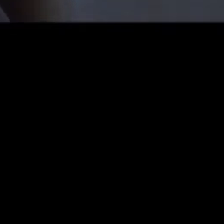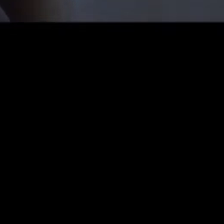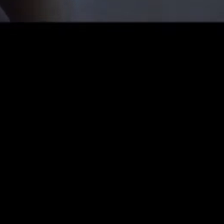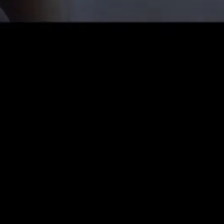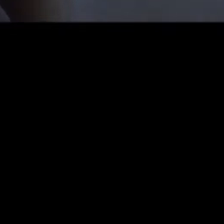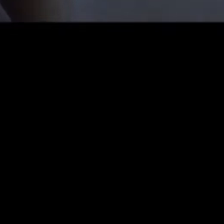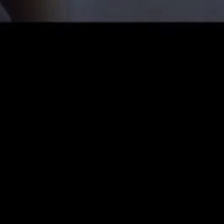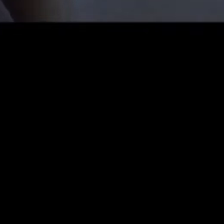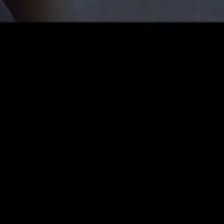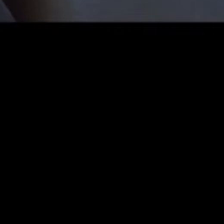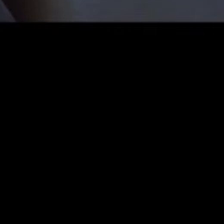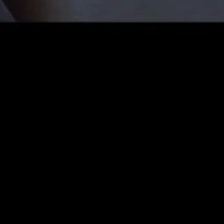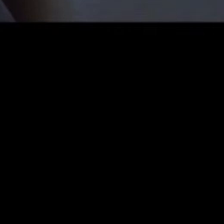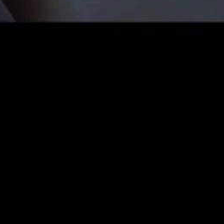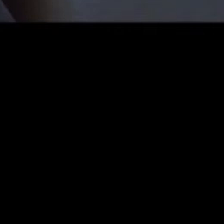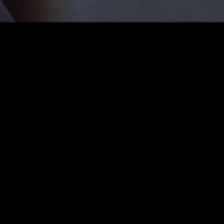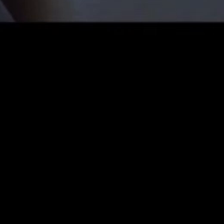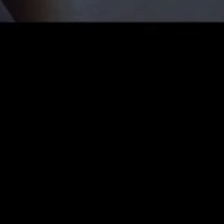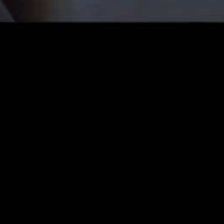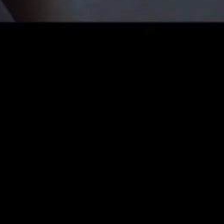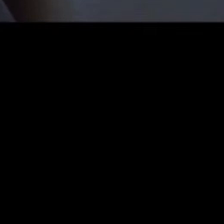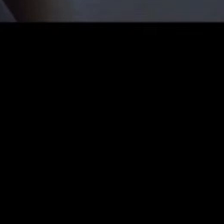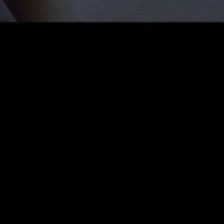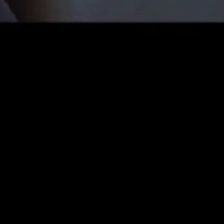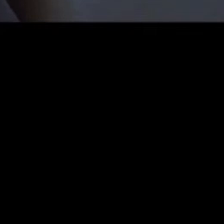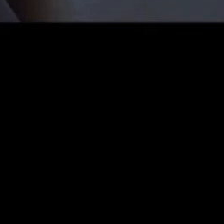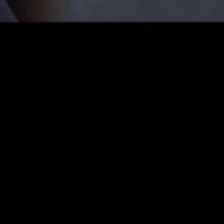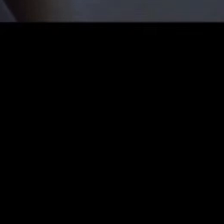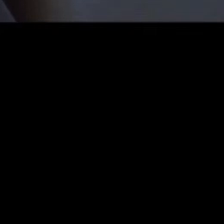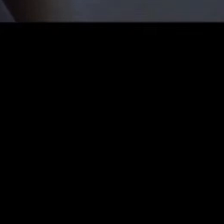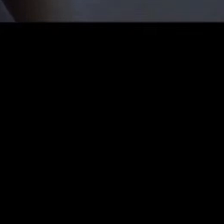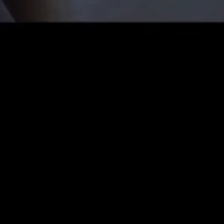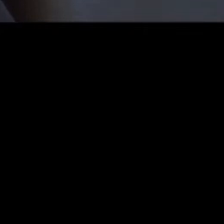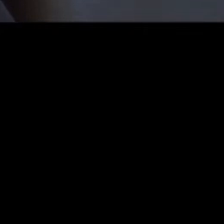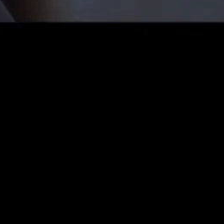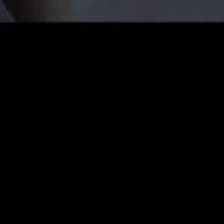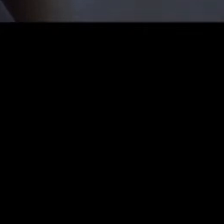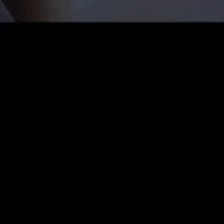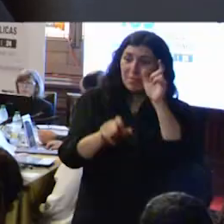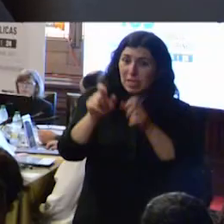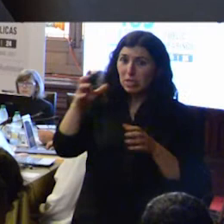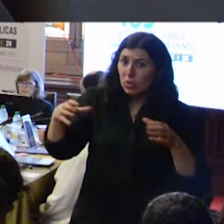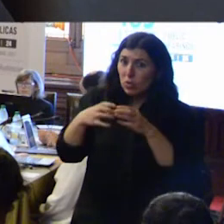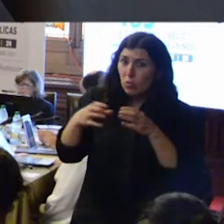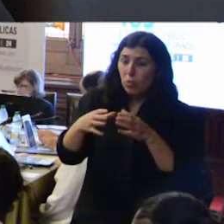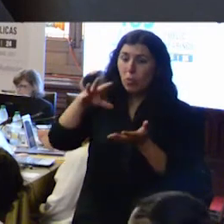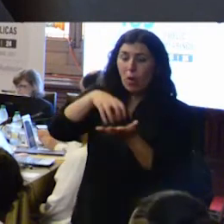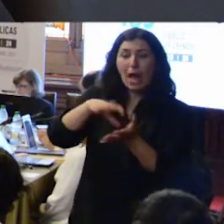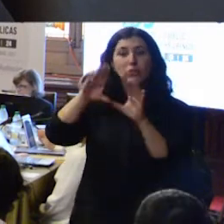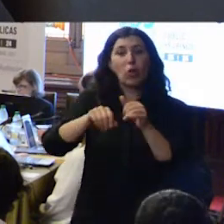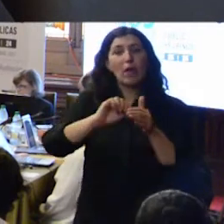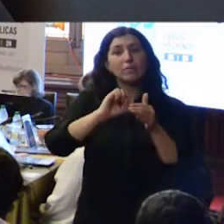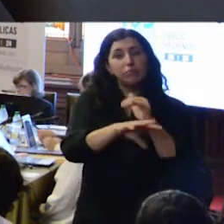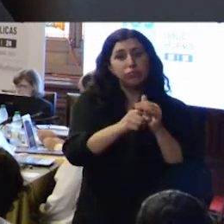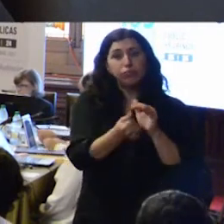que se le dio a Max Crowe el 2 de agosto, en donde no solamente se secuestraron los bienes de la asociación que él representa y sus cuentas, sino que